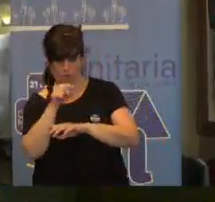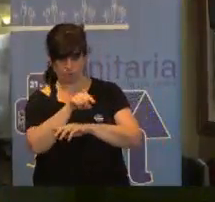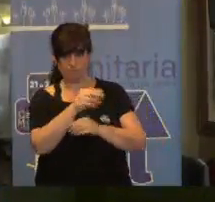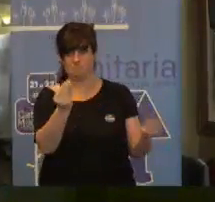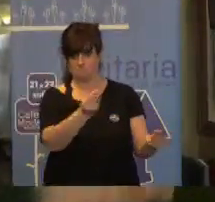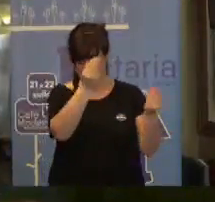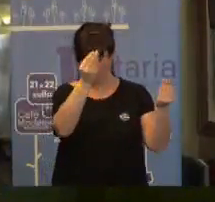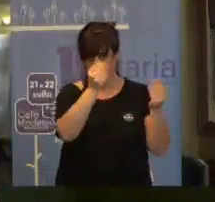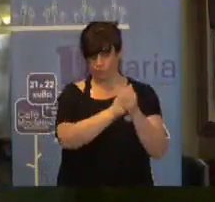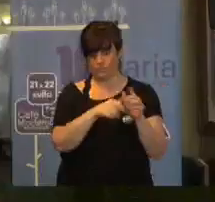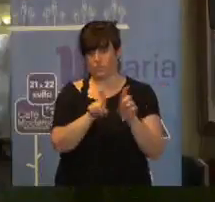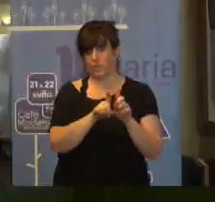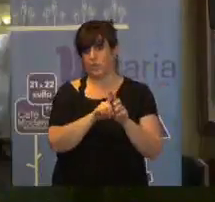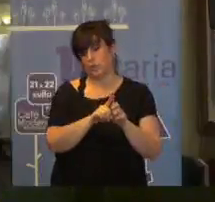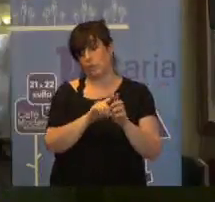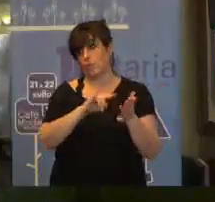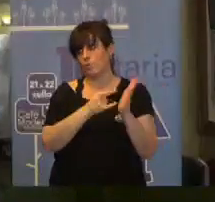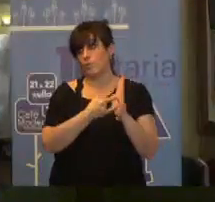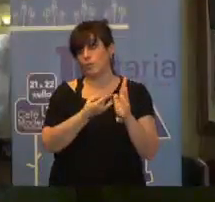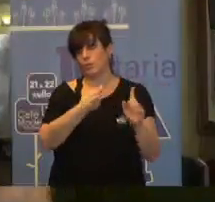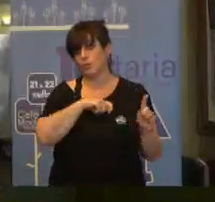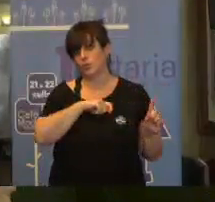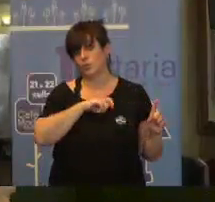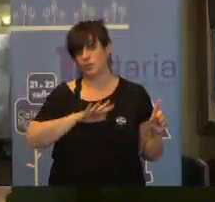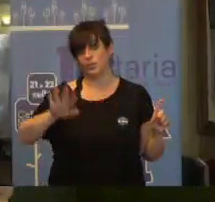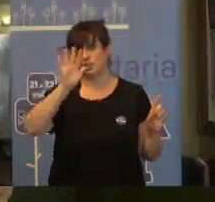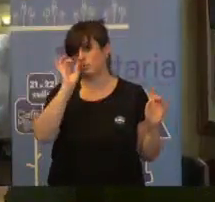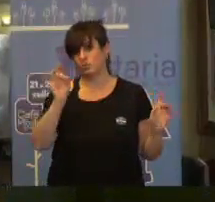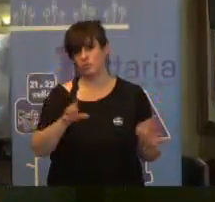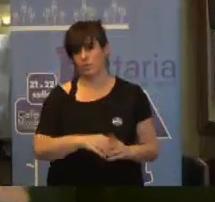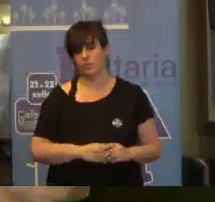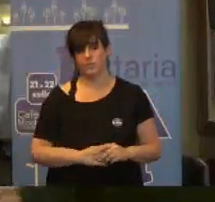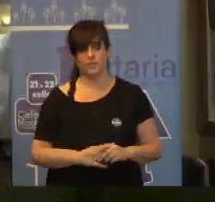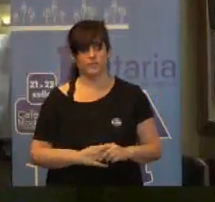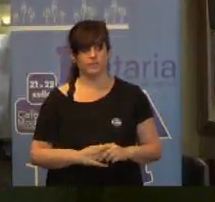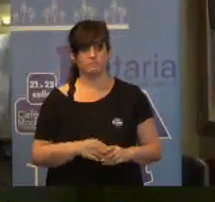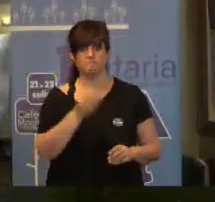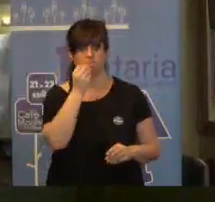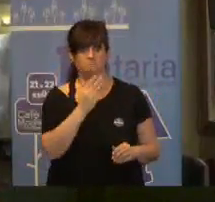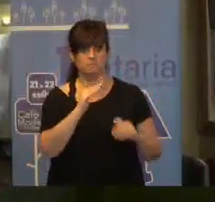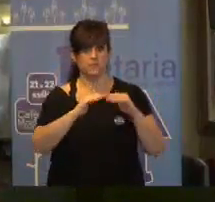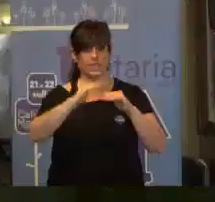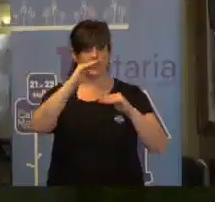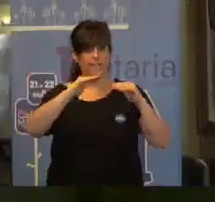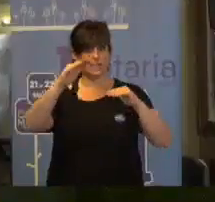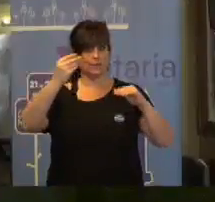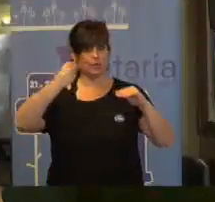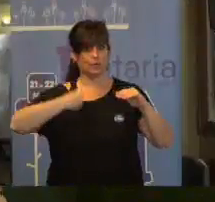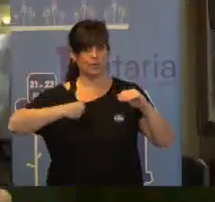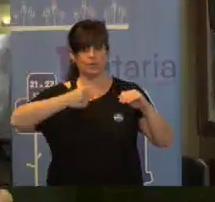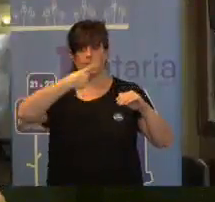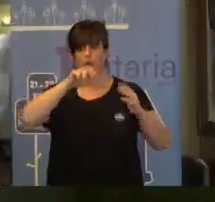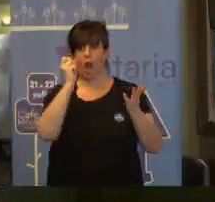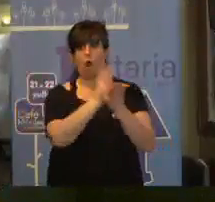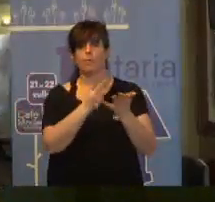lle interesa seguir mantendo as alcaldías que ten e tal. Bueno, pois en ese equilibrio nos seguimos